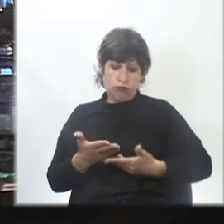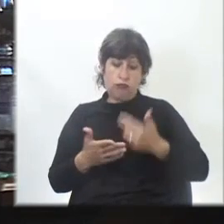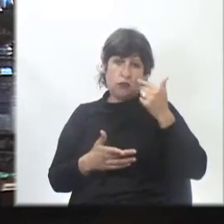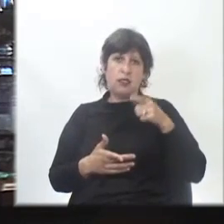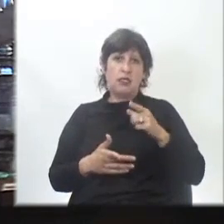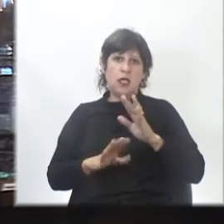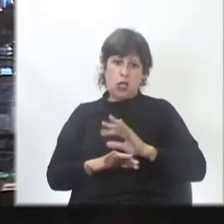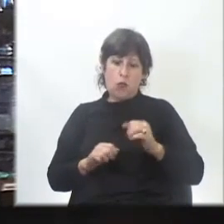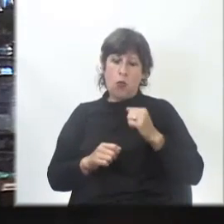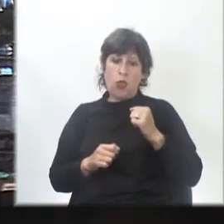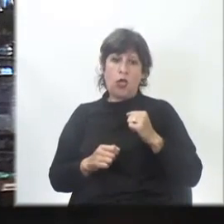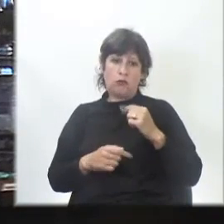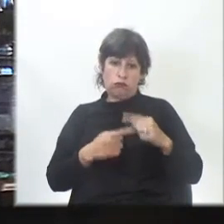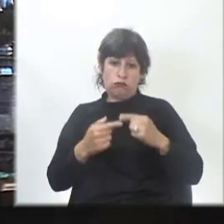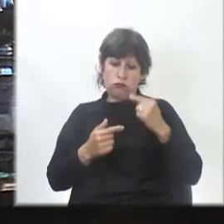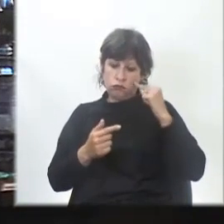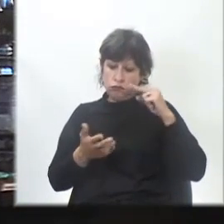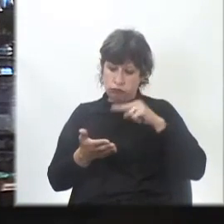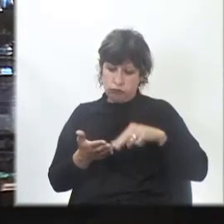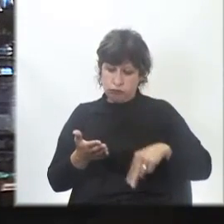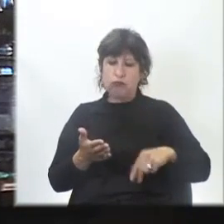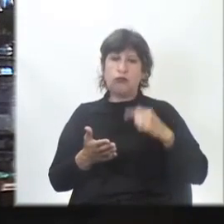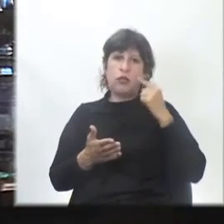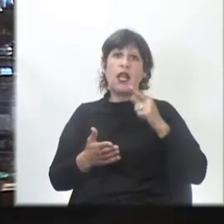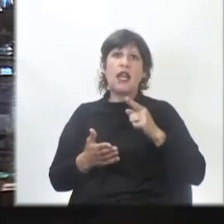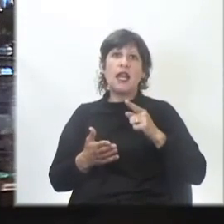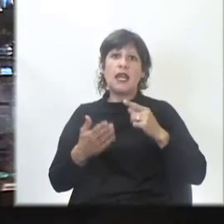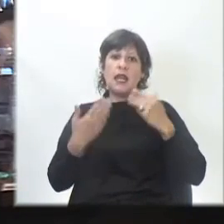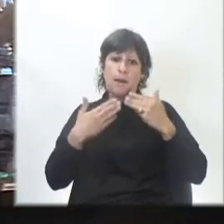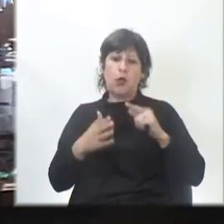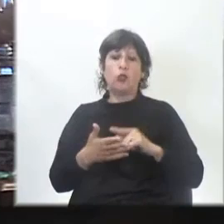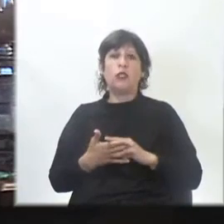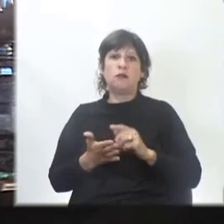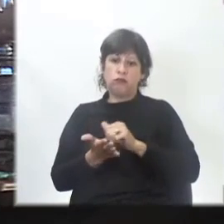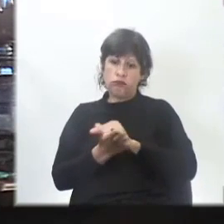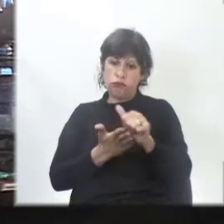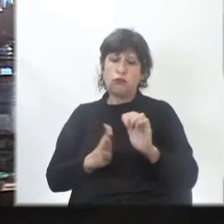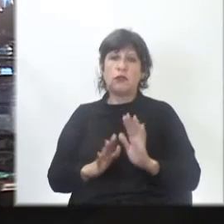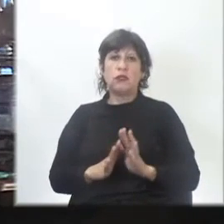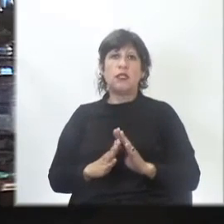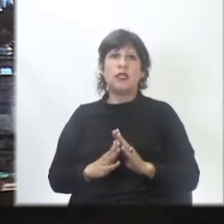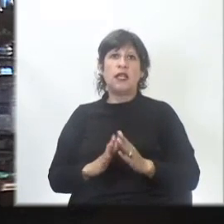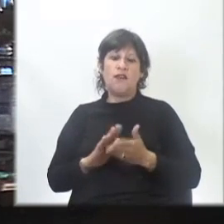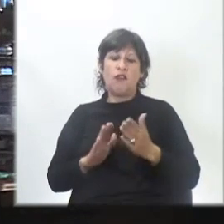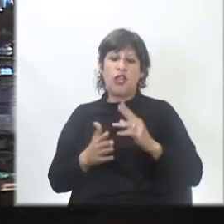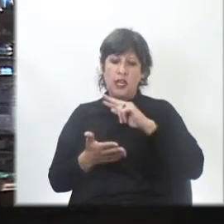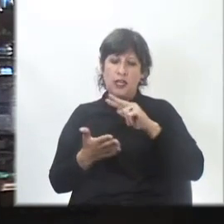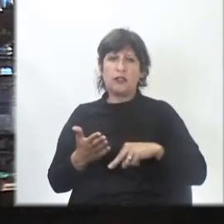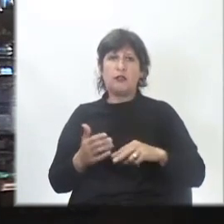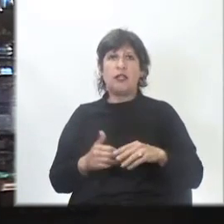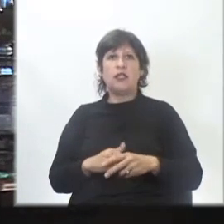poder seguir atentamente las preguntas. Las voy a leer, presidente.